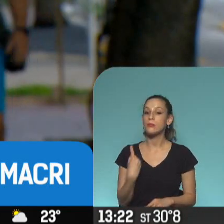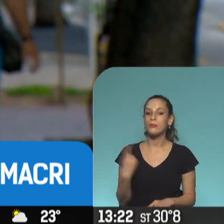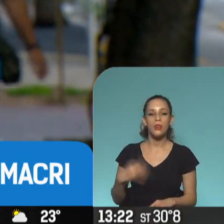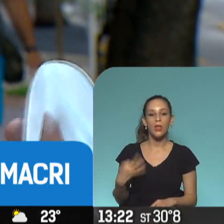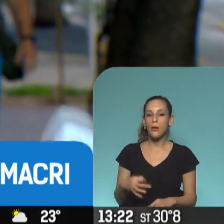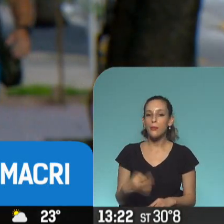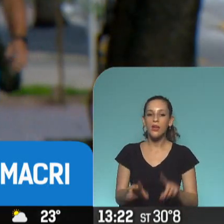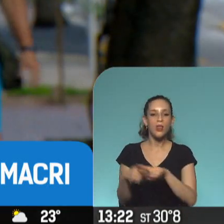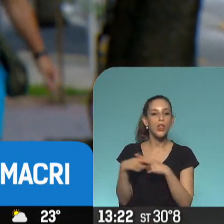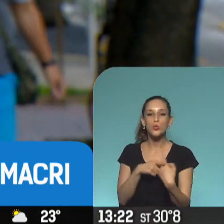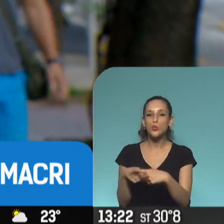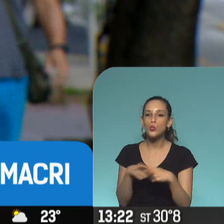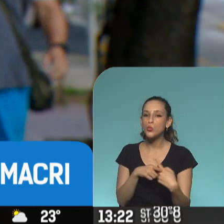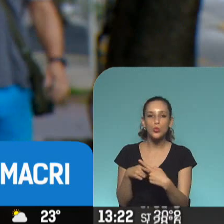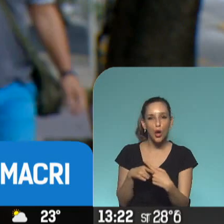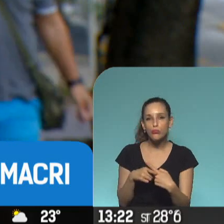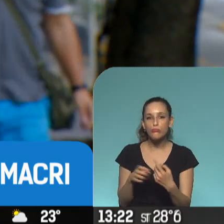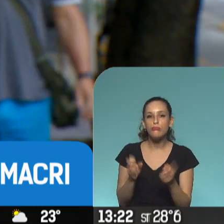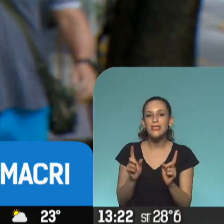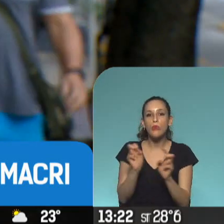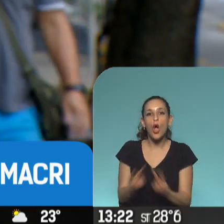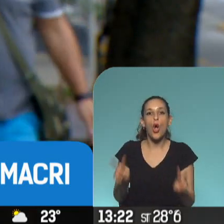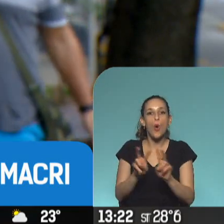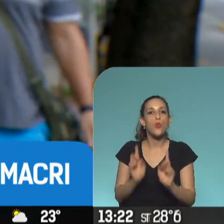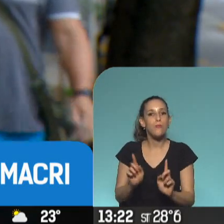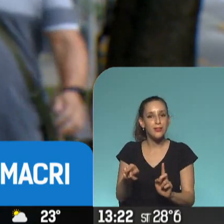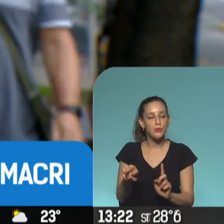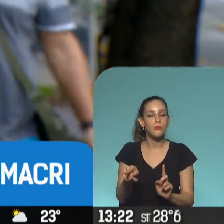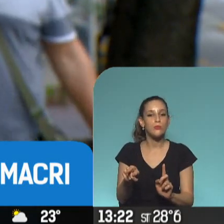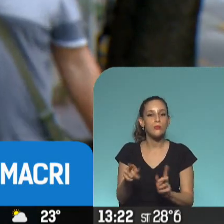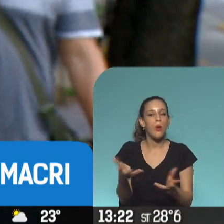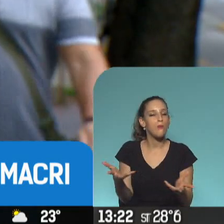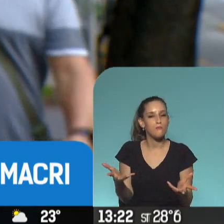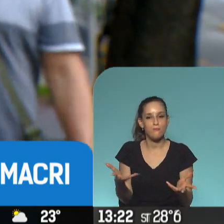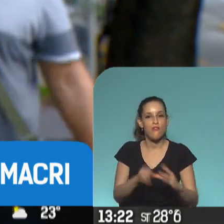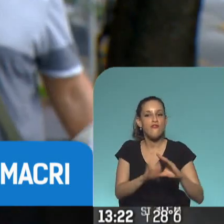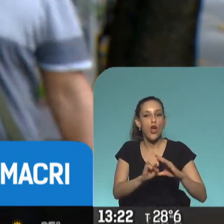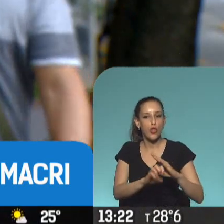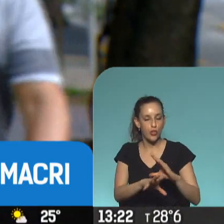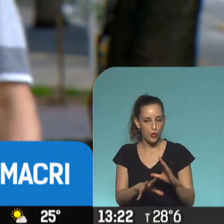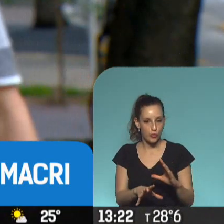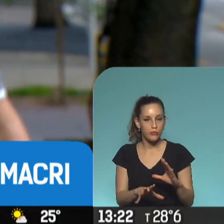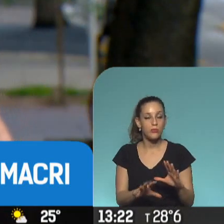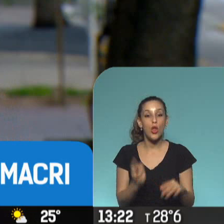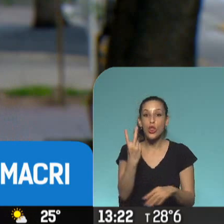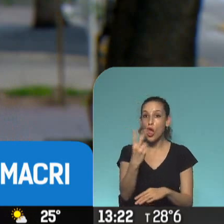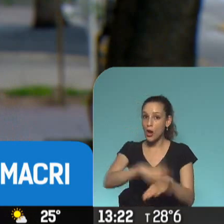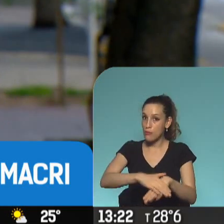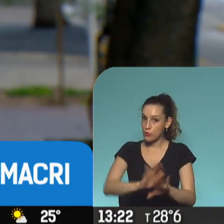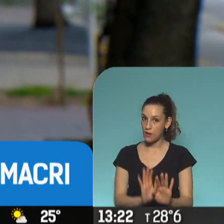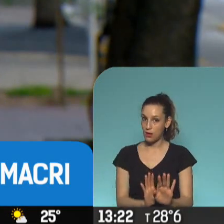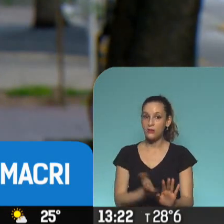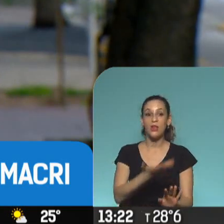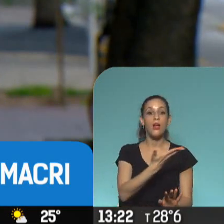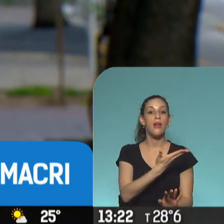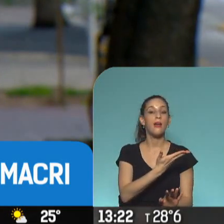internacional, concretamente a Naciones Unidas, lo que el Fondo hizo, porque acá hay dos responsables, el gobierno de Macri y el